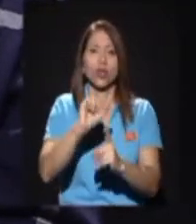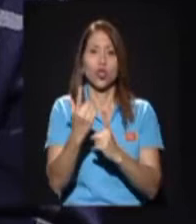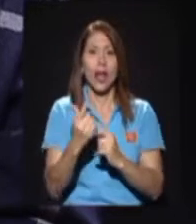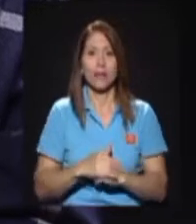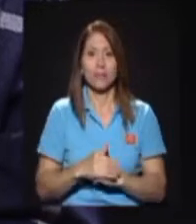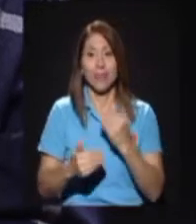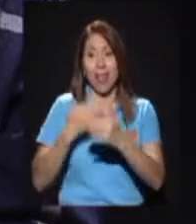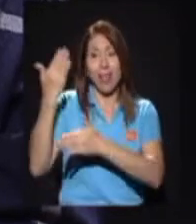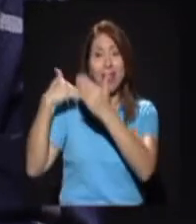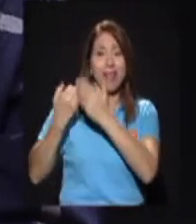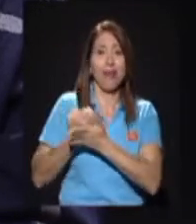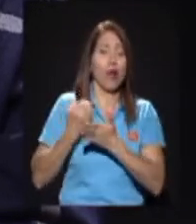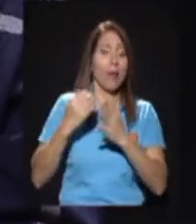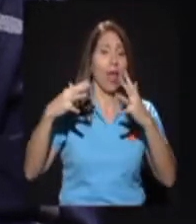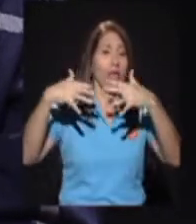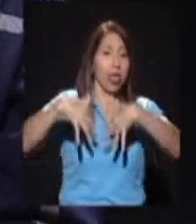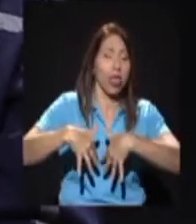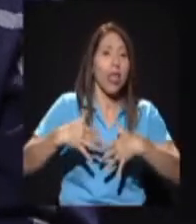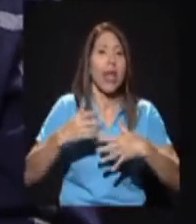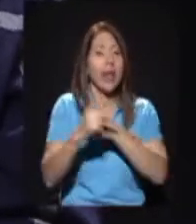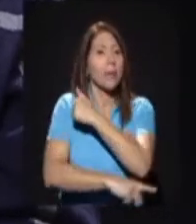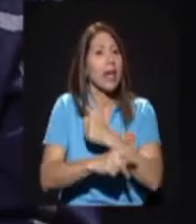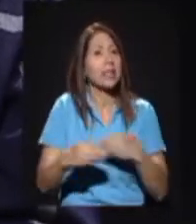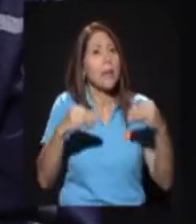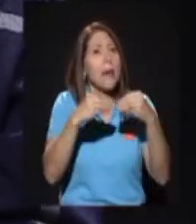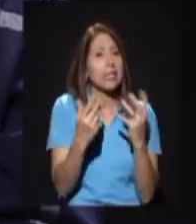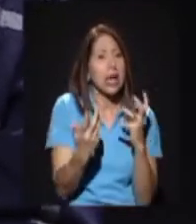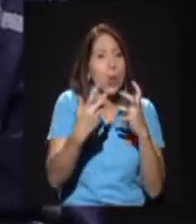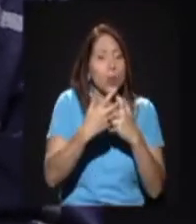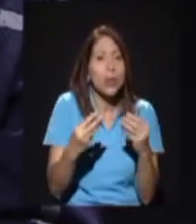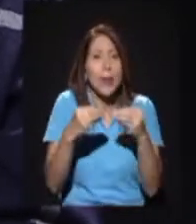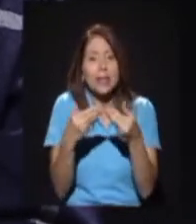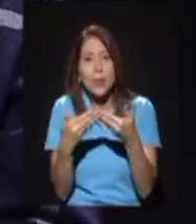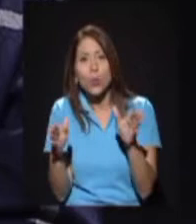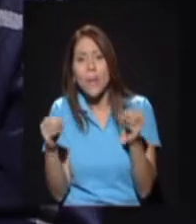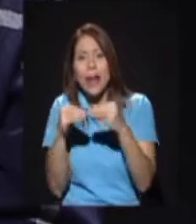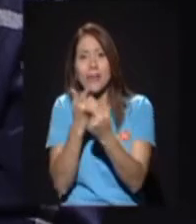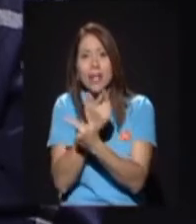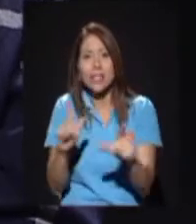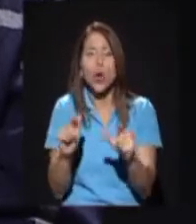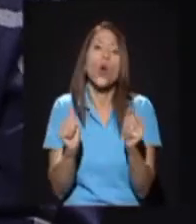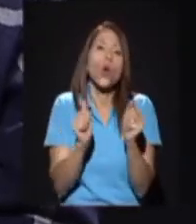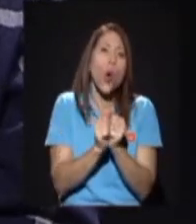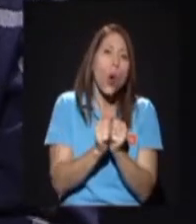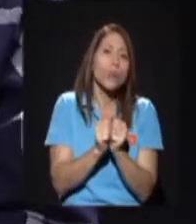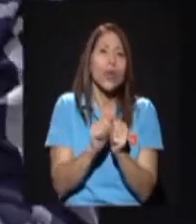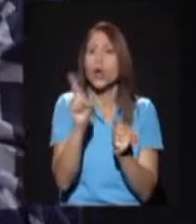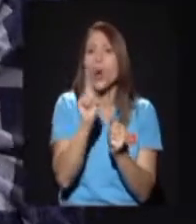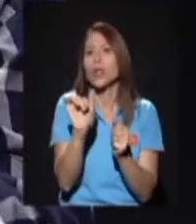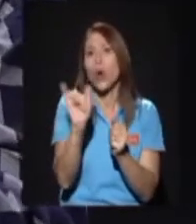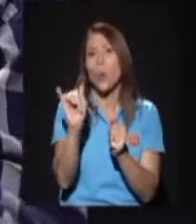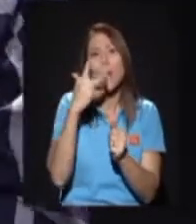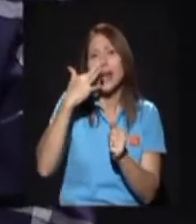Revienta la crisis, el país impulsa un proceso de ajustes, de apertura, de liberalización, con matices, digamos, no es un ajuste al estilo del Cono Sur, sino